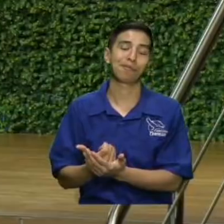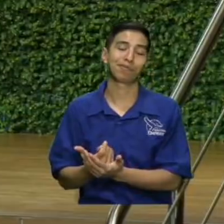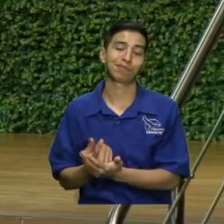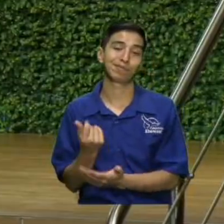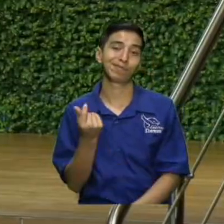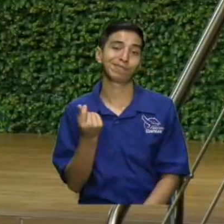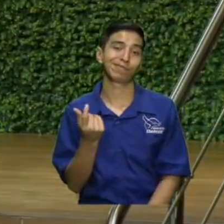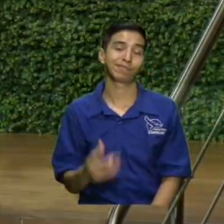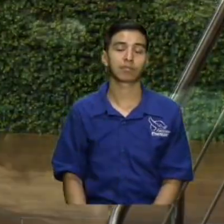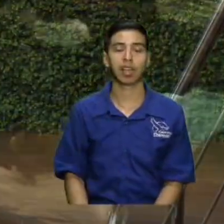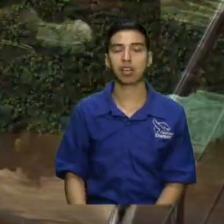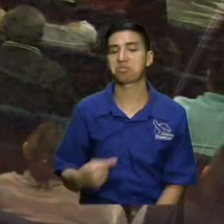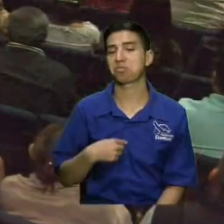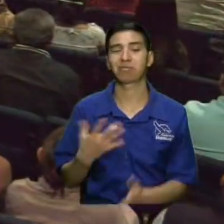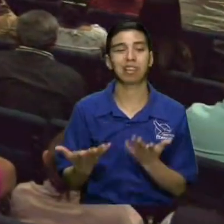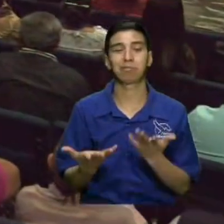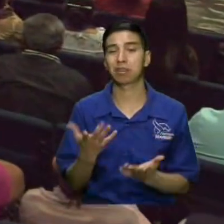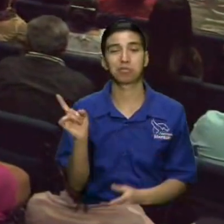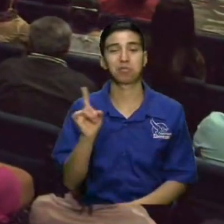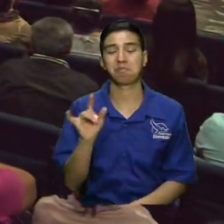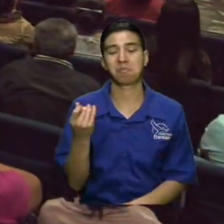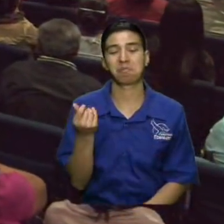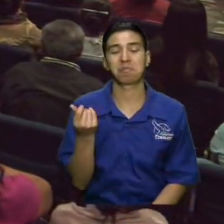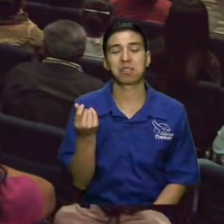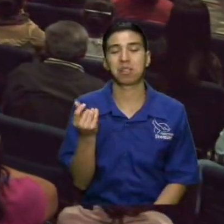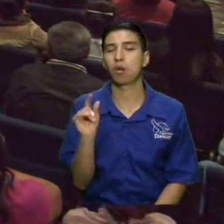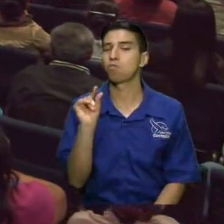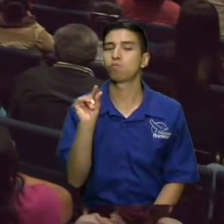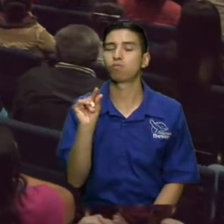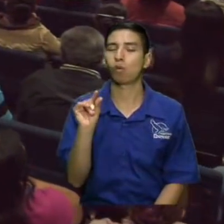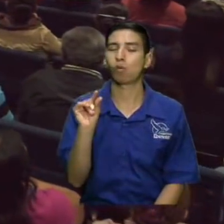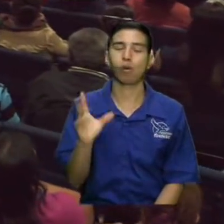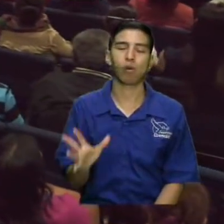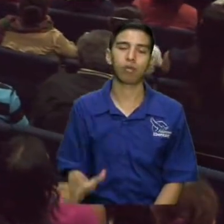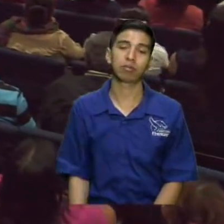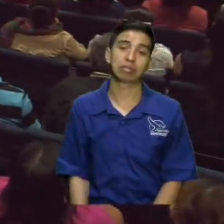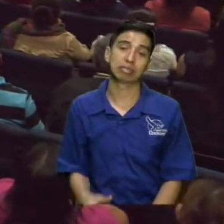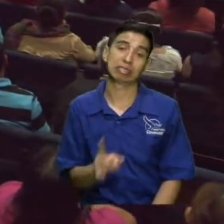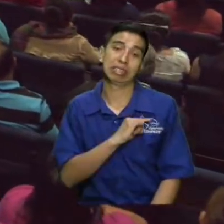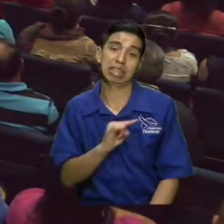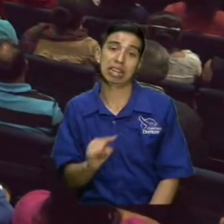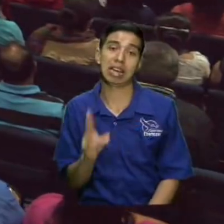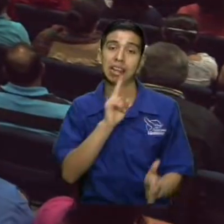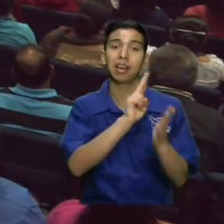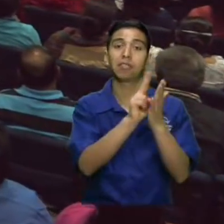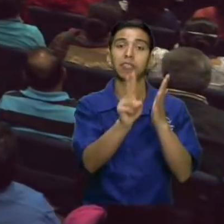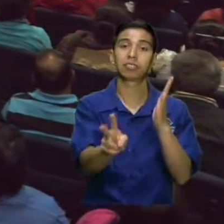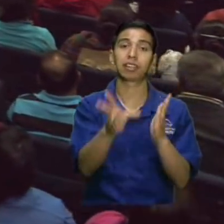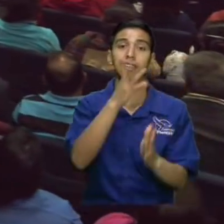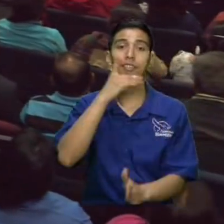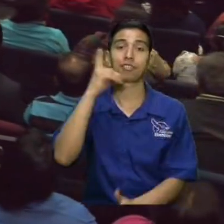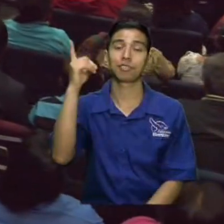no gano tanto, tengo una libertad tremenda. ¿Será la voluntad de Dios esto?